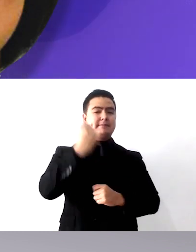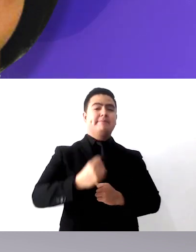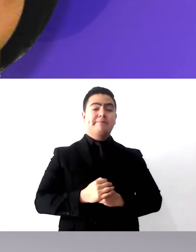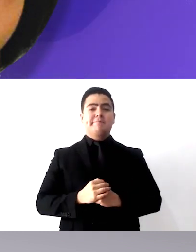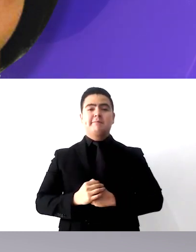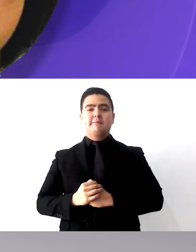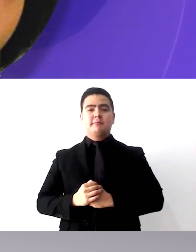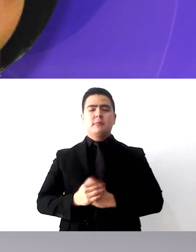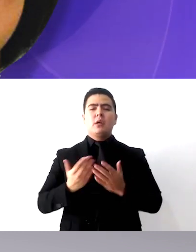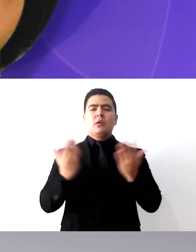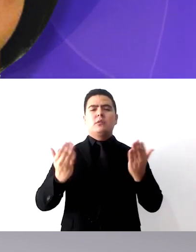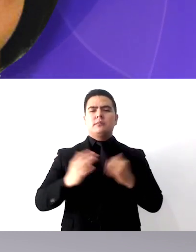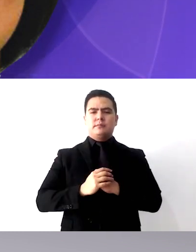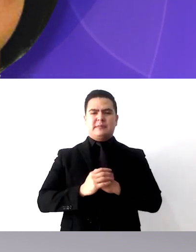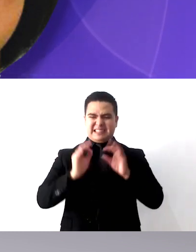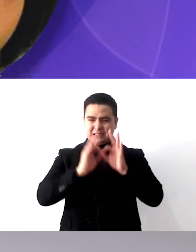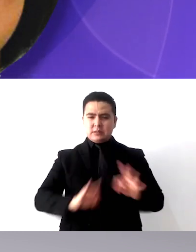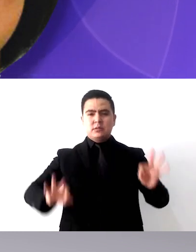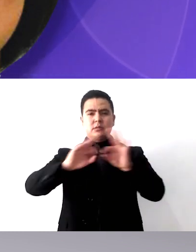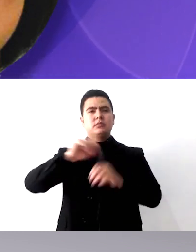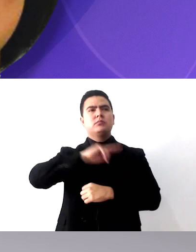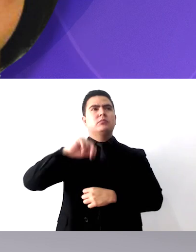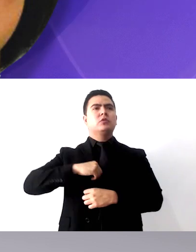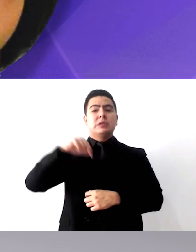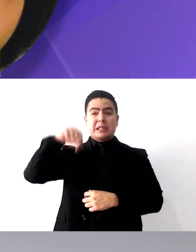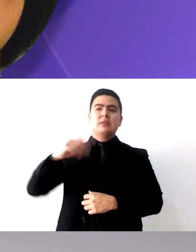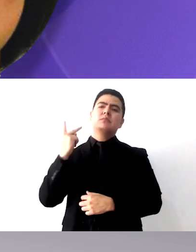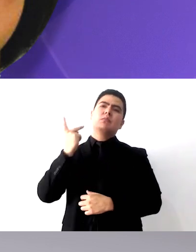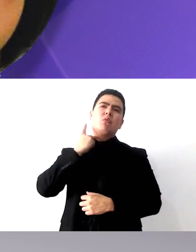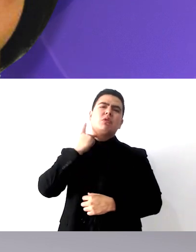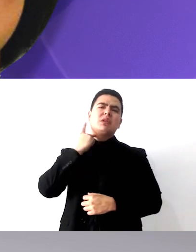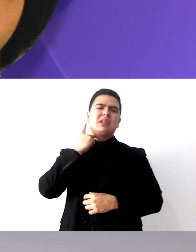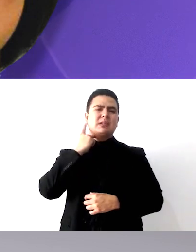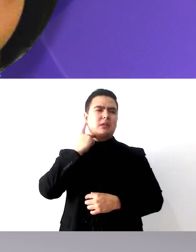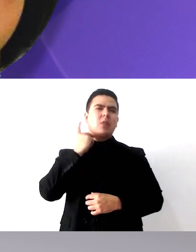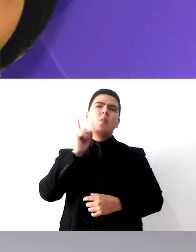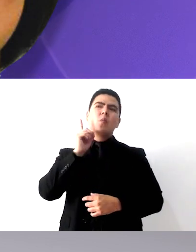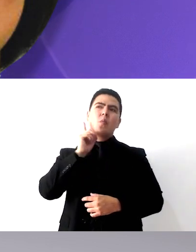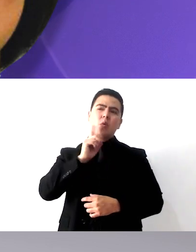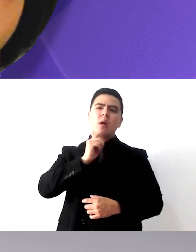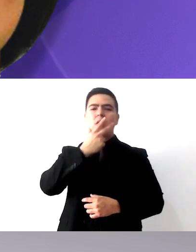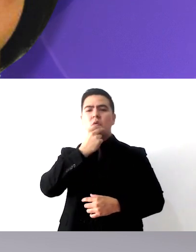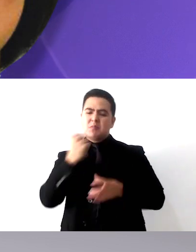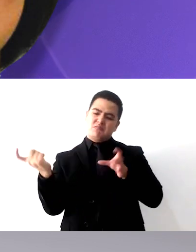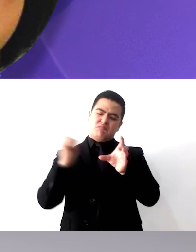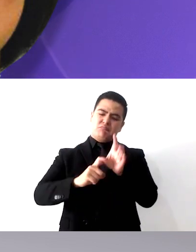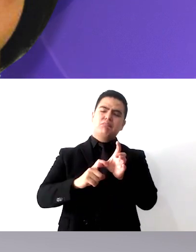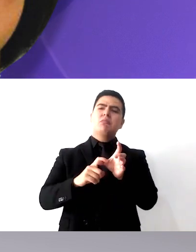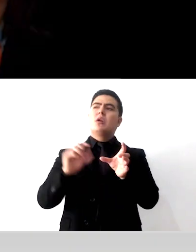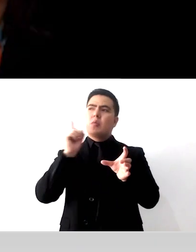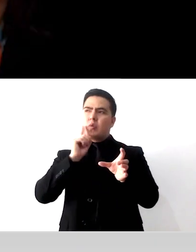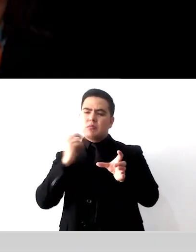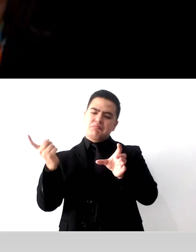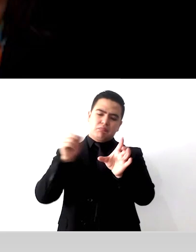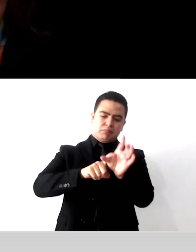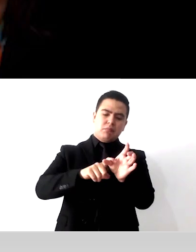importancia de por qué es necesario en una democracia tener la participación de hombres y mujeres por igual. Bueno, en